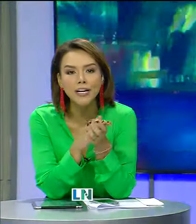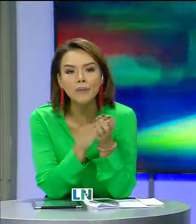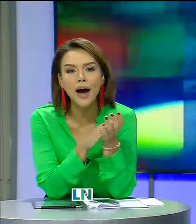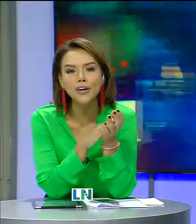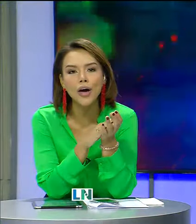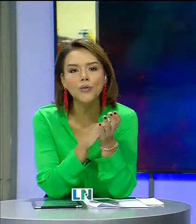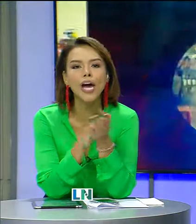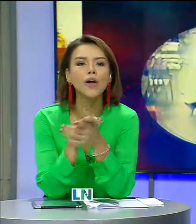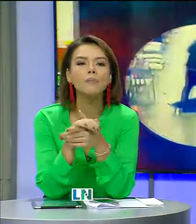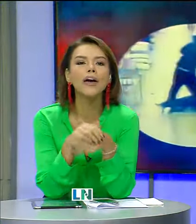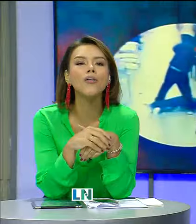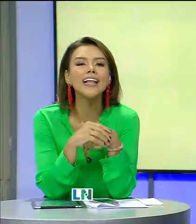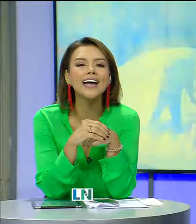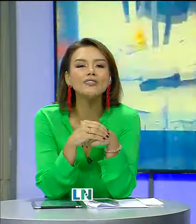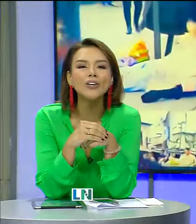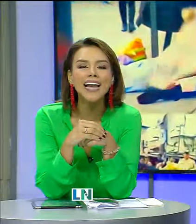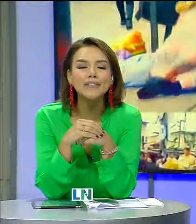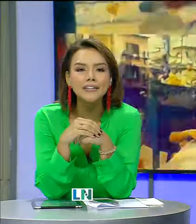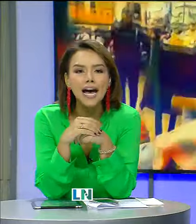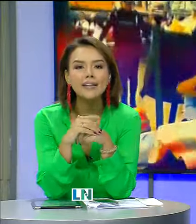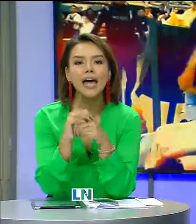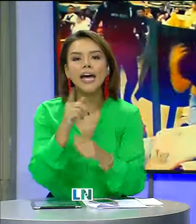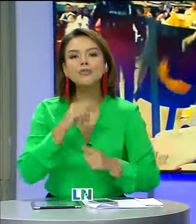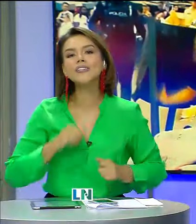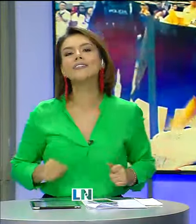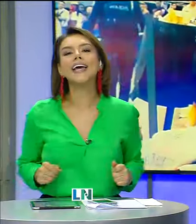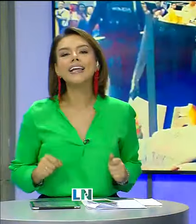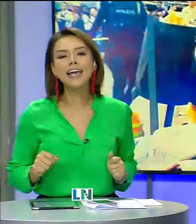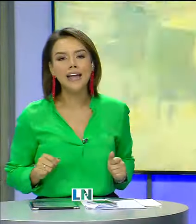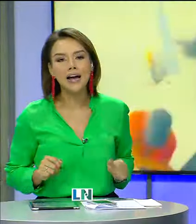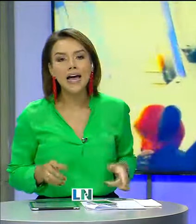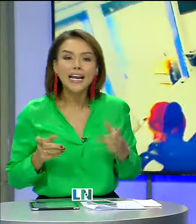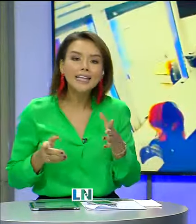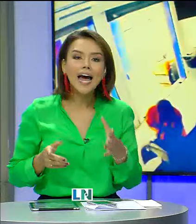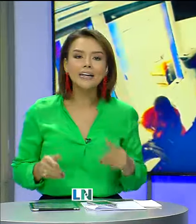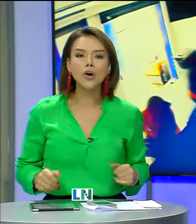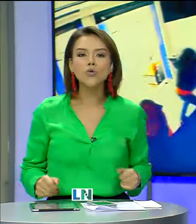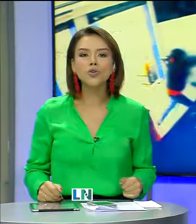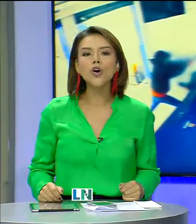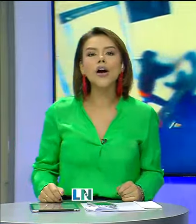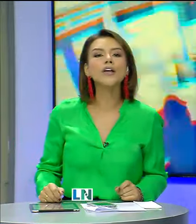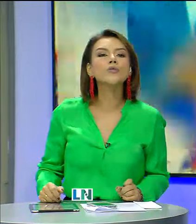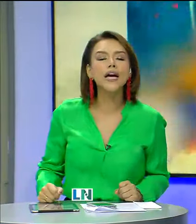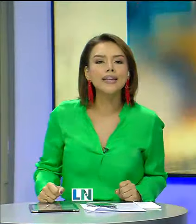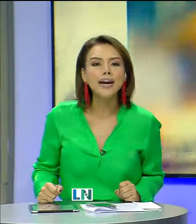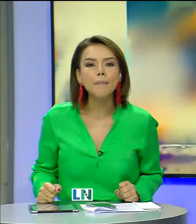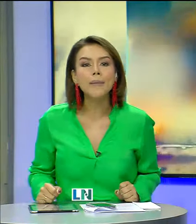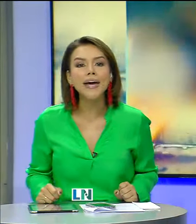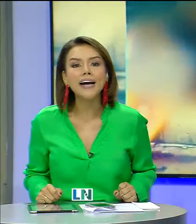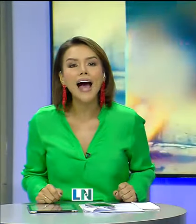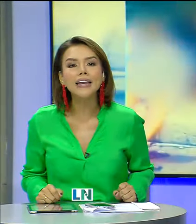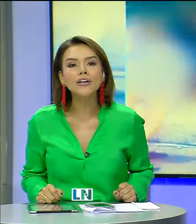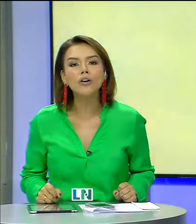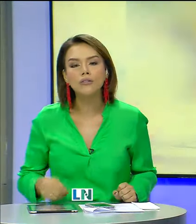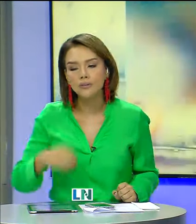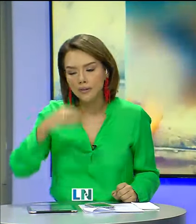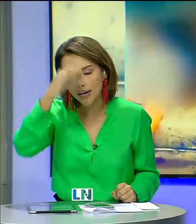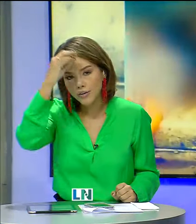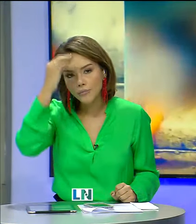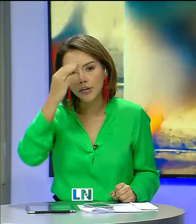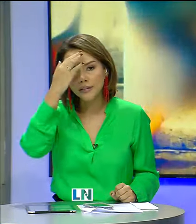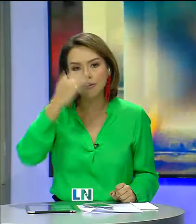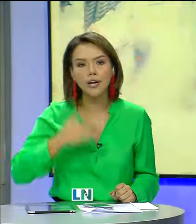el barrio Eugenio Espejo del Cantón La Libertad, esto en Santa Elena. El ataque ocurrió en un taller mecánico. Ay,